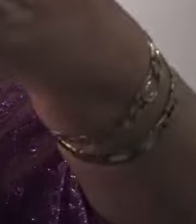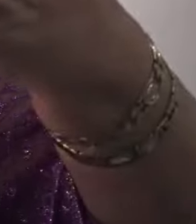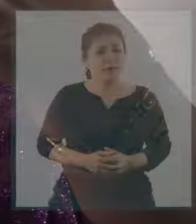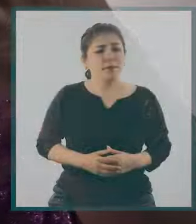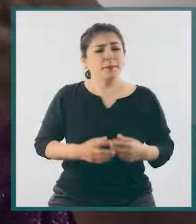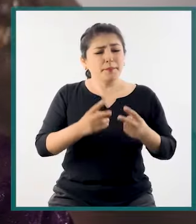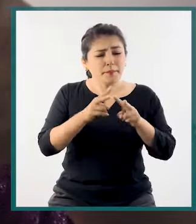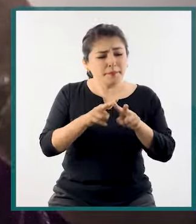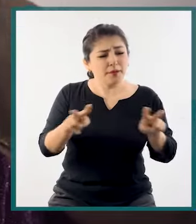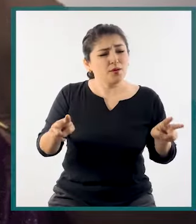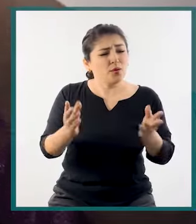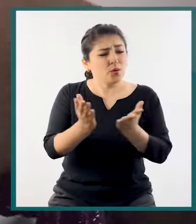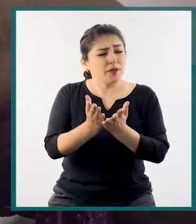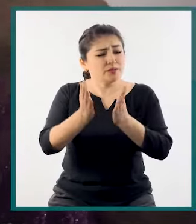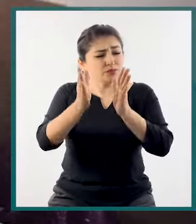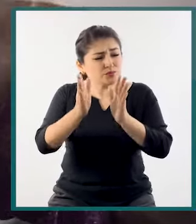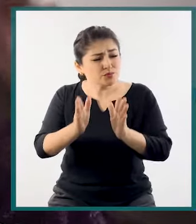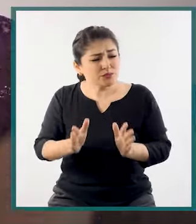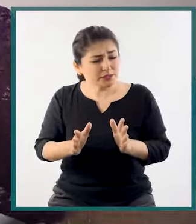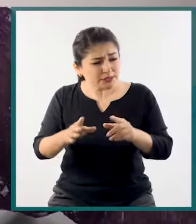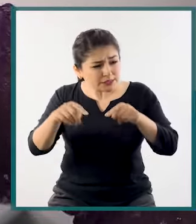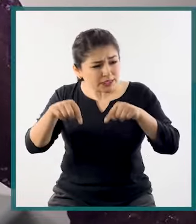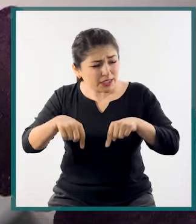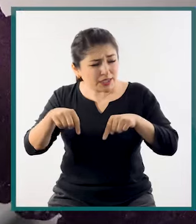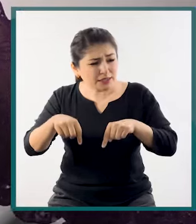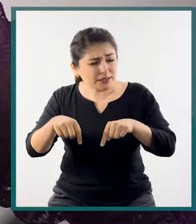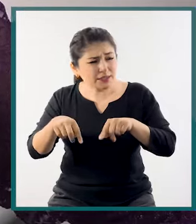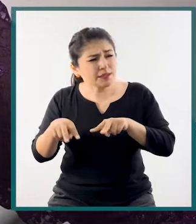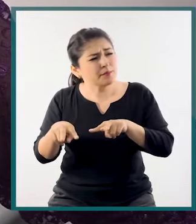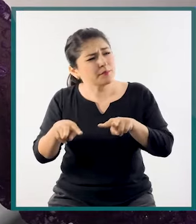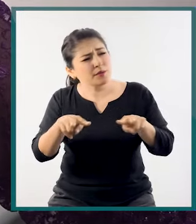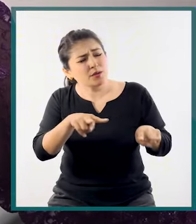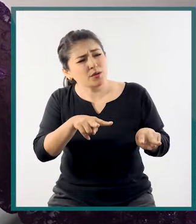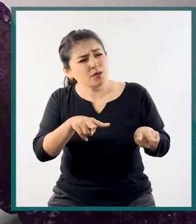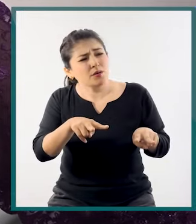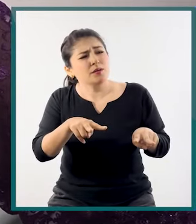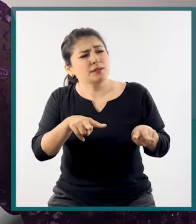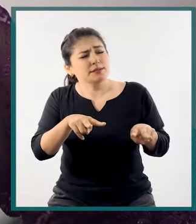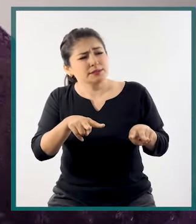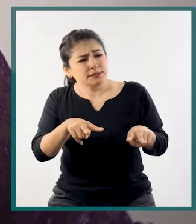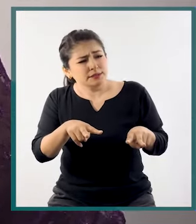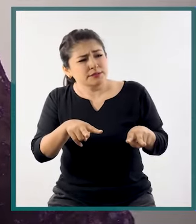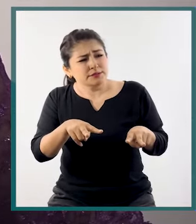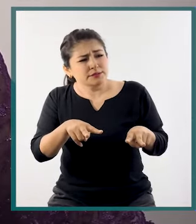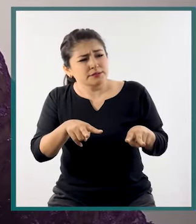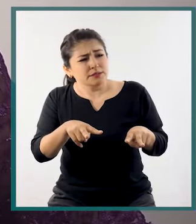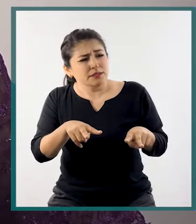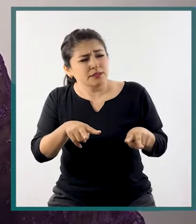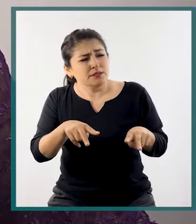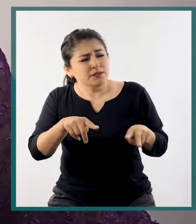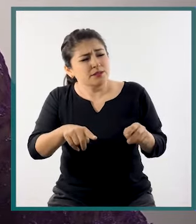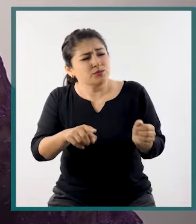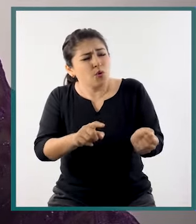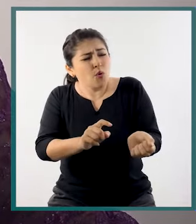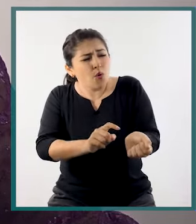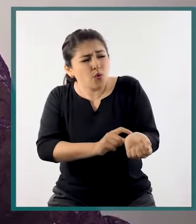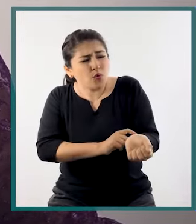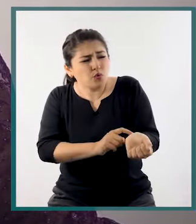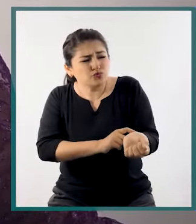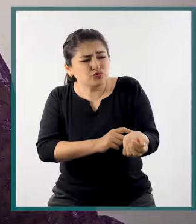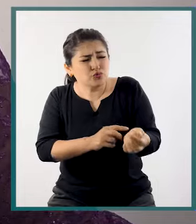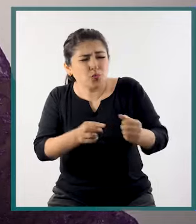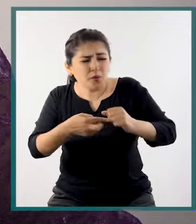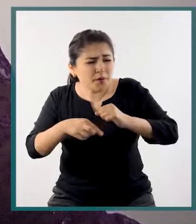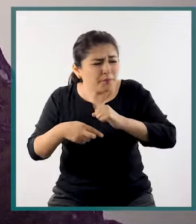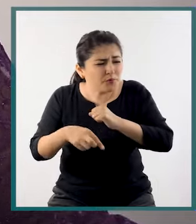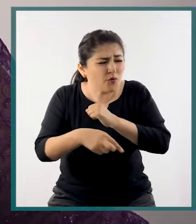Mirando, pues, admirado que los alumnos de acá están, pues, prácticamente valorando lo que es